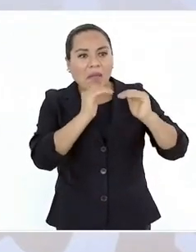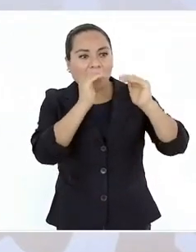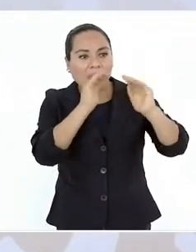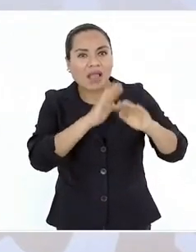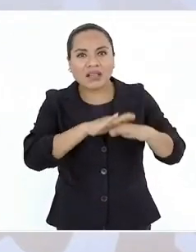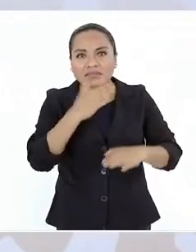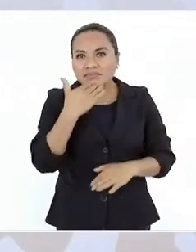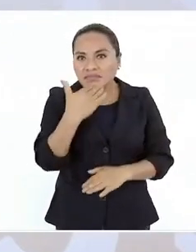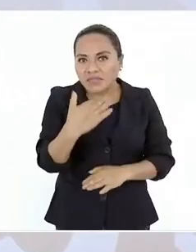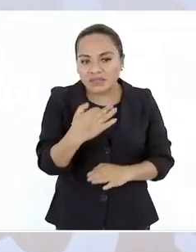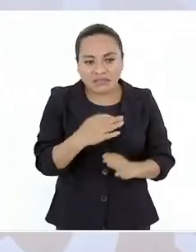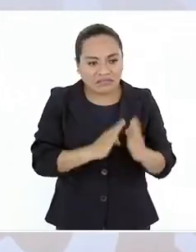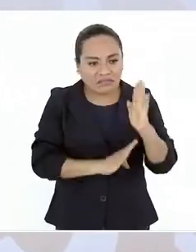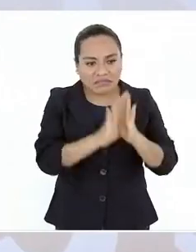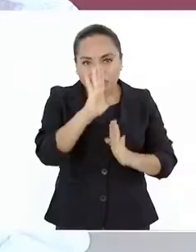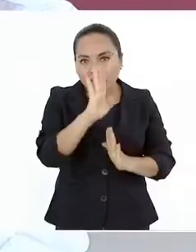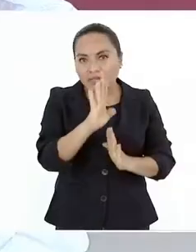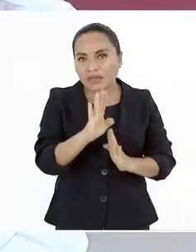que